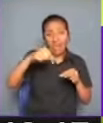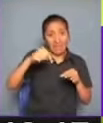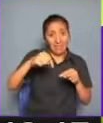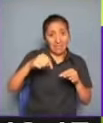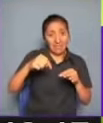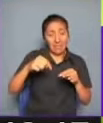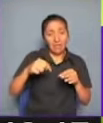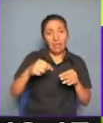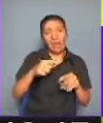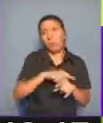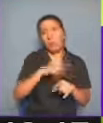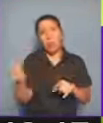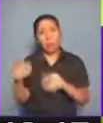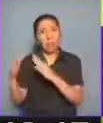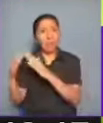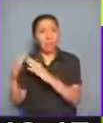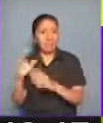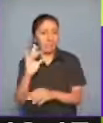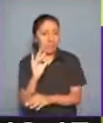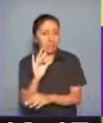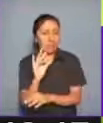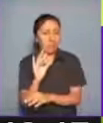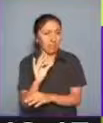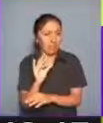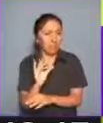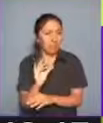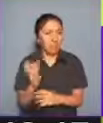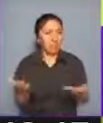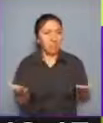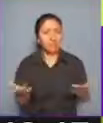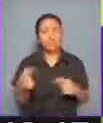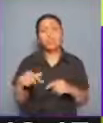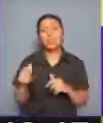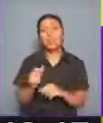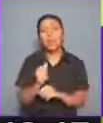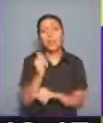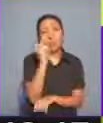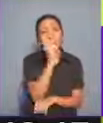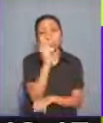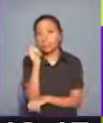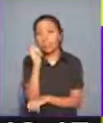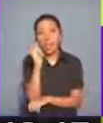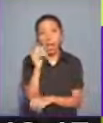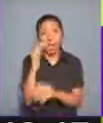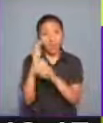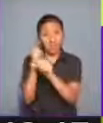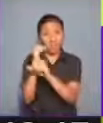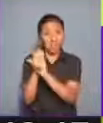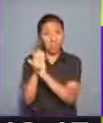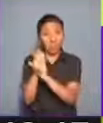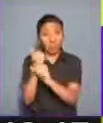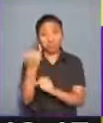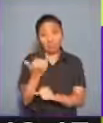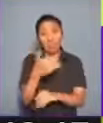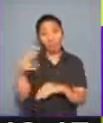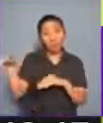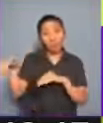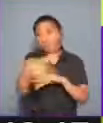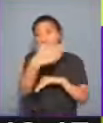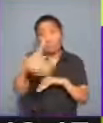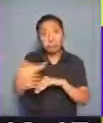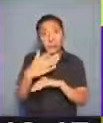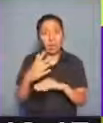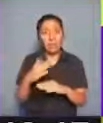momento volver hace rato nosotros cuando llegamos con Luis eh podemos observar que pasan los colectivos pasan pero